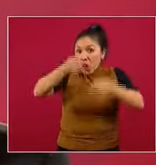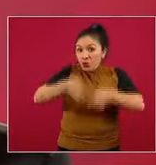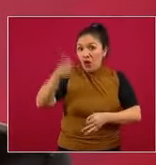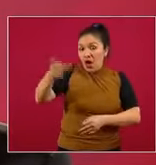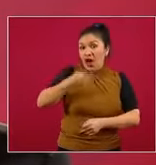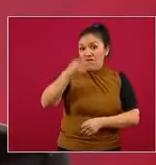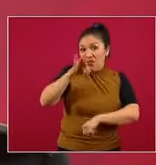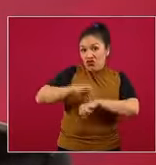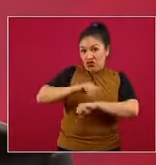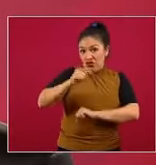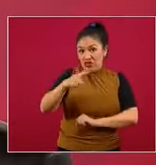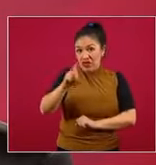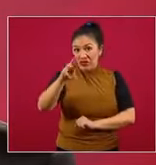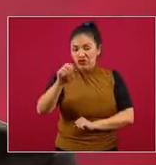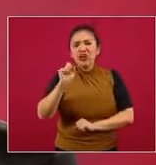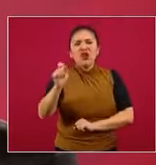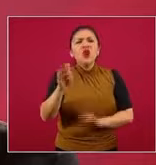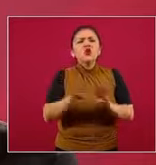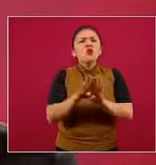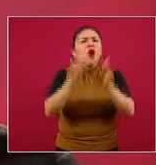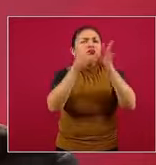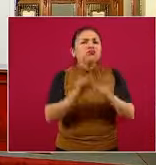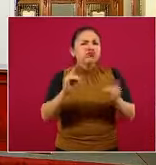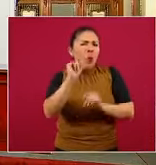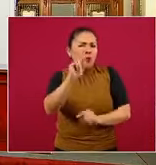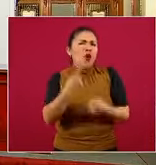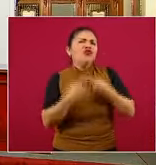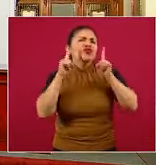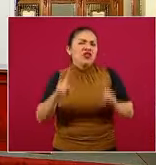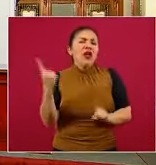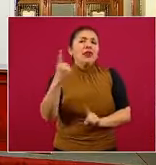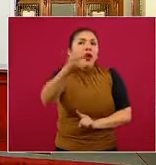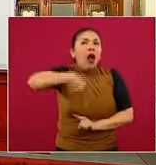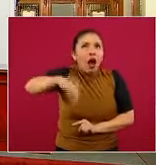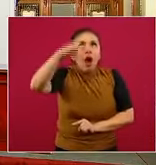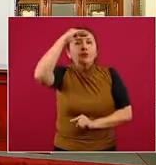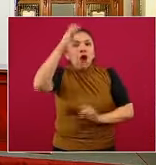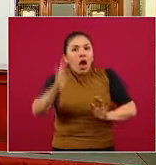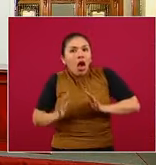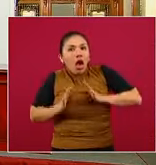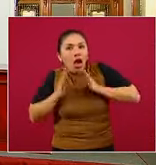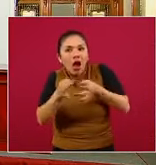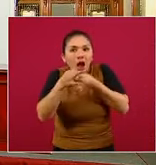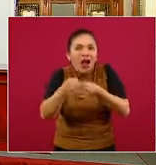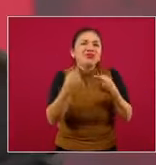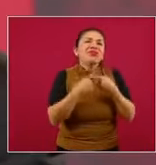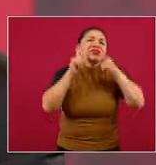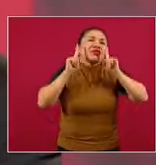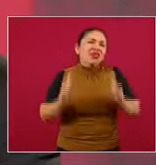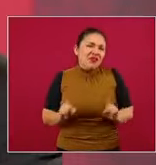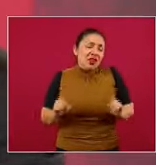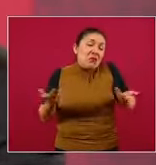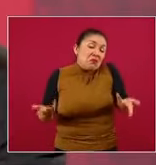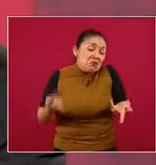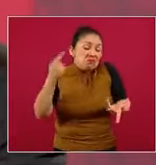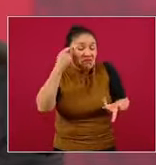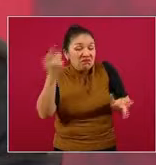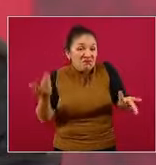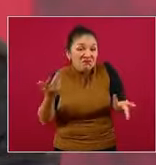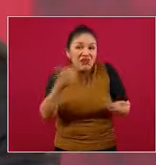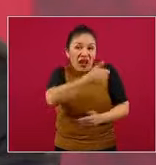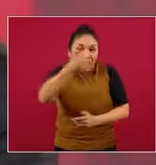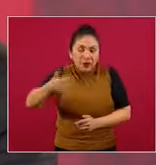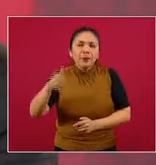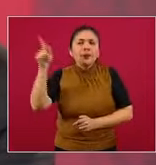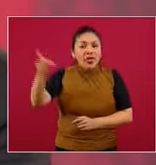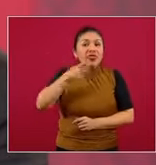Tedros, lo dice de una manera un tanto distinta a la que los medios en México quisieran orientar por alguna razón. Lo